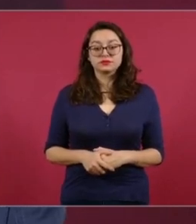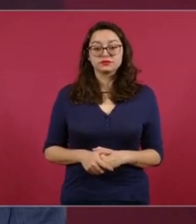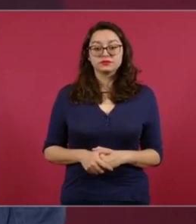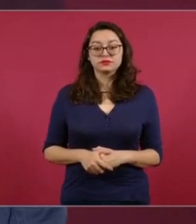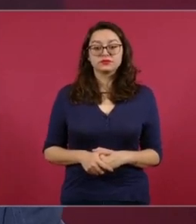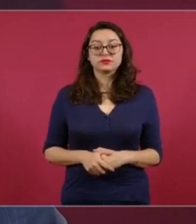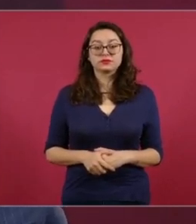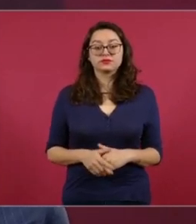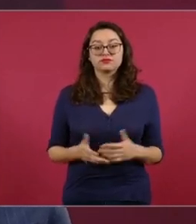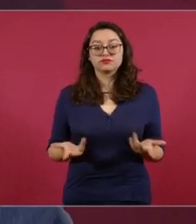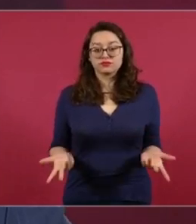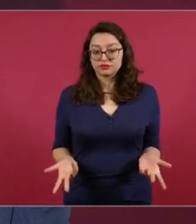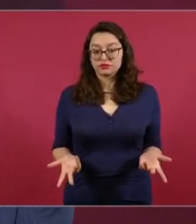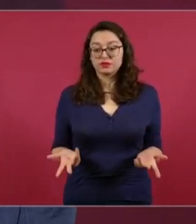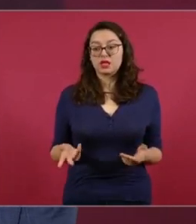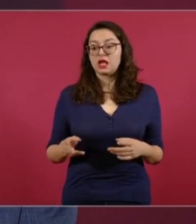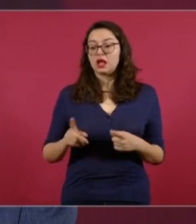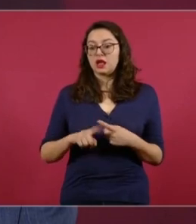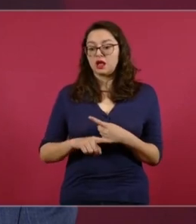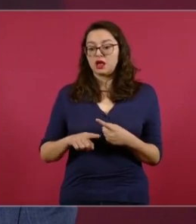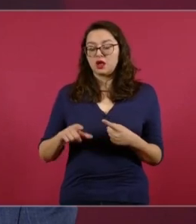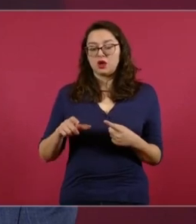Coatzacoalcos, en Minatitlán, lo mismo.